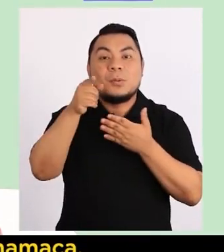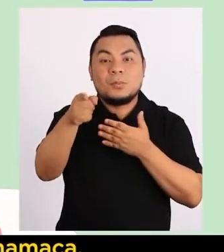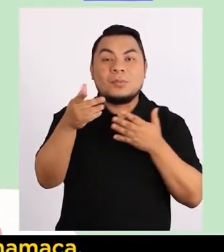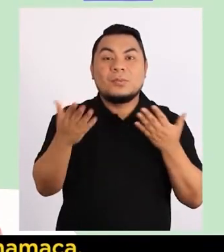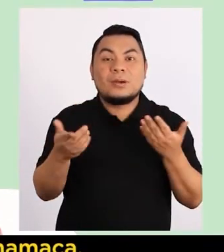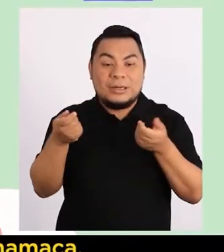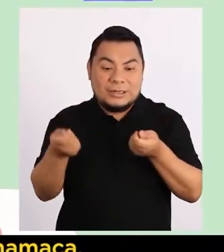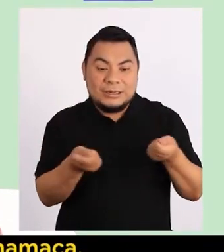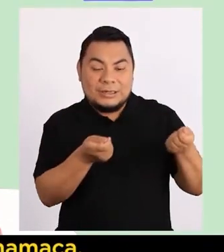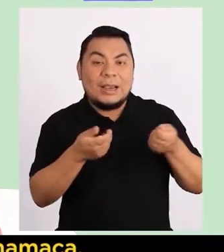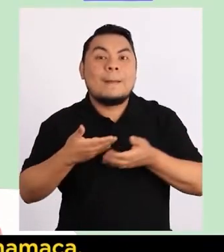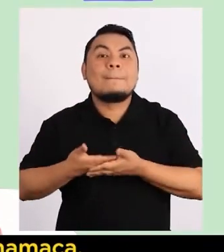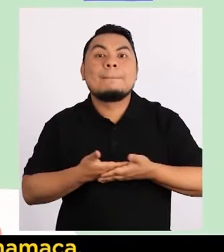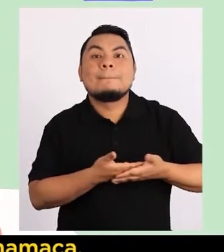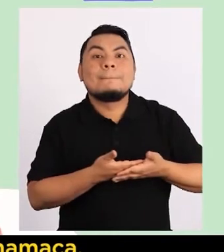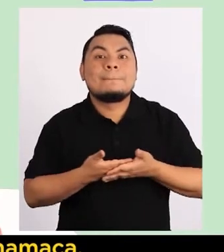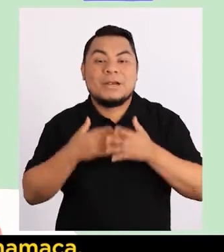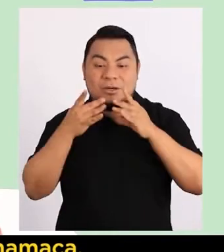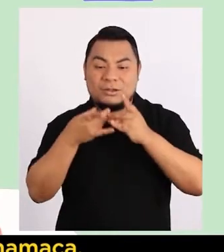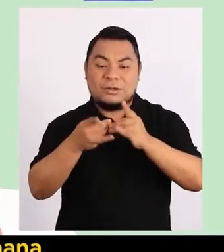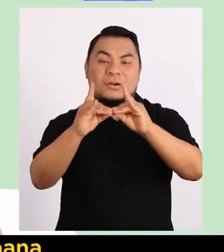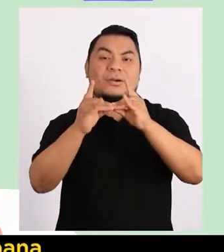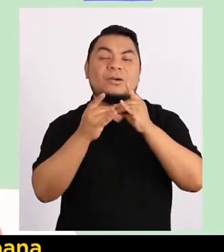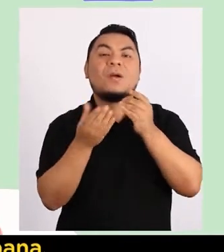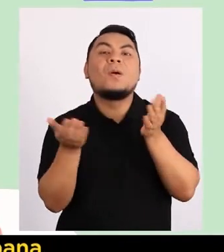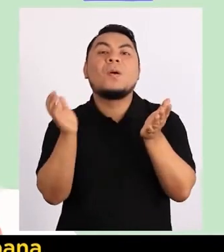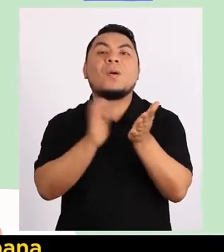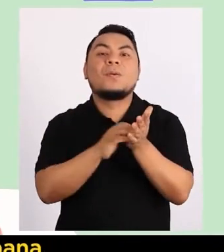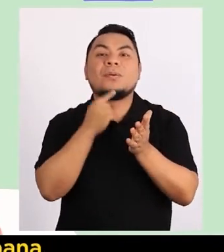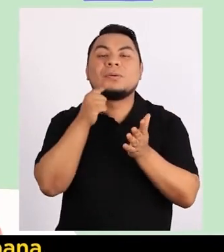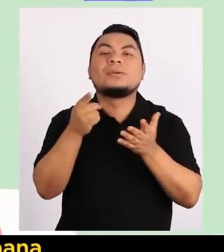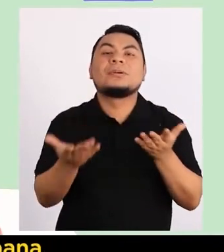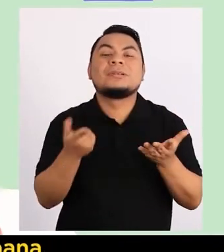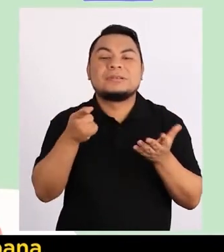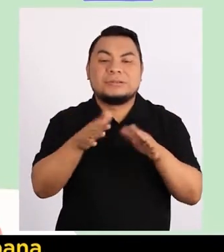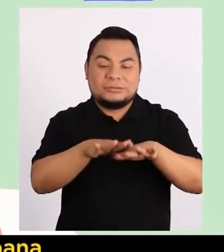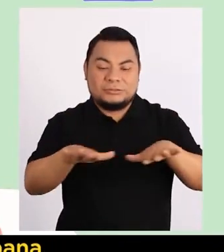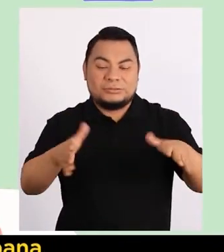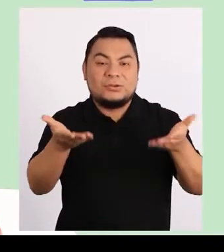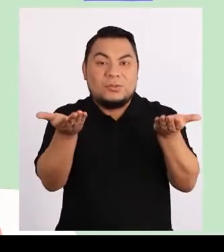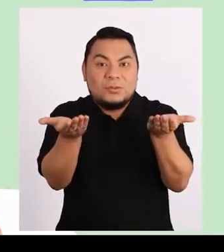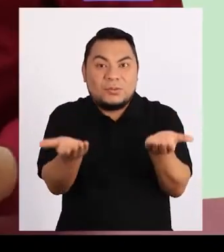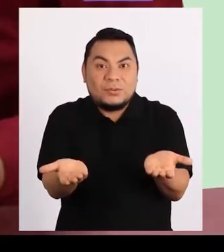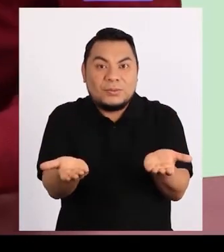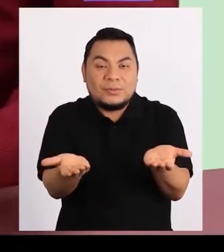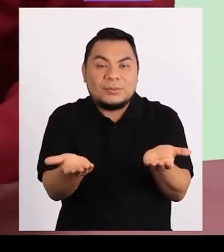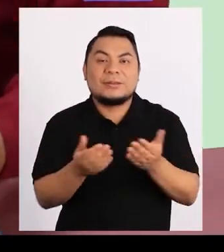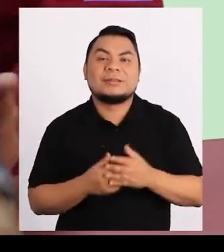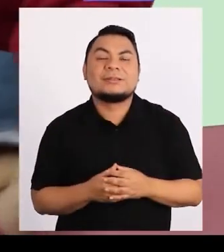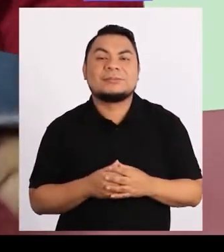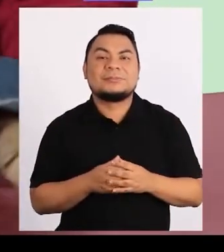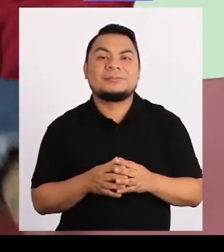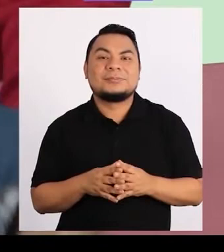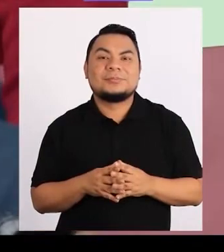Después de mecer a la o el bebé en la hamaca, lo volvemos a recostar sobre la sábana, de esta manera,